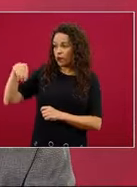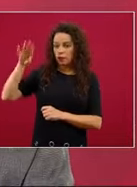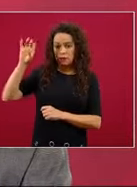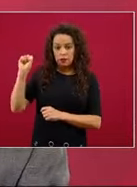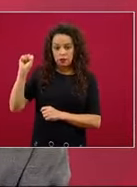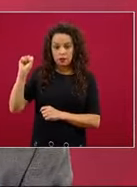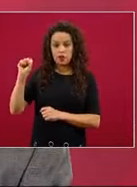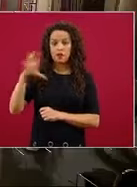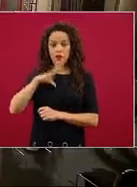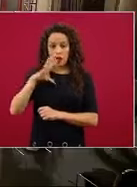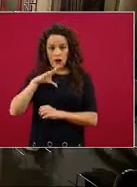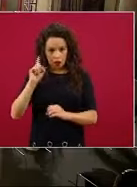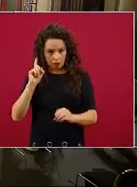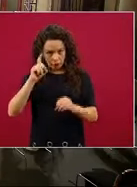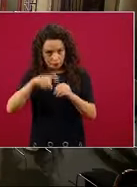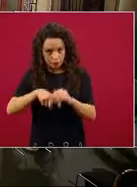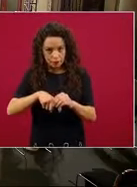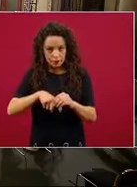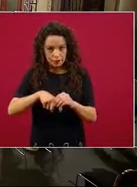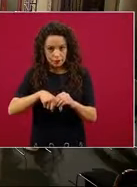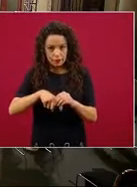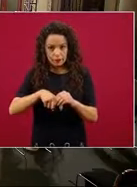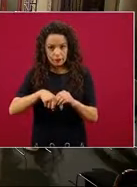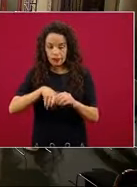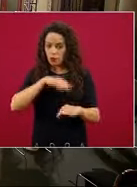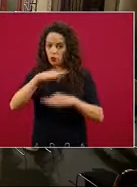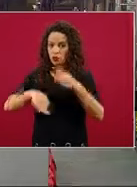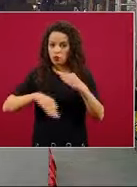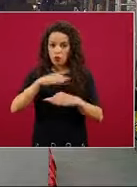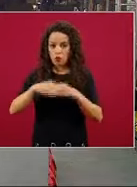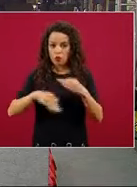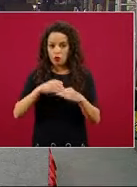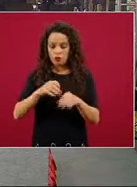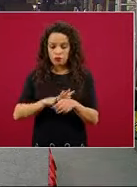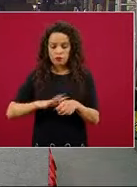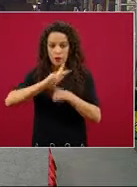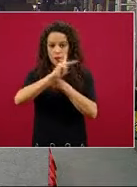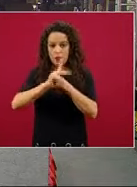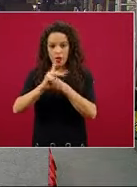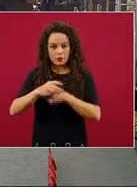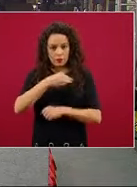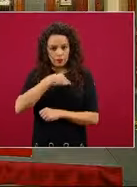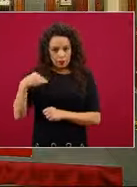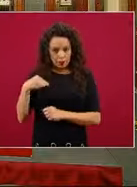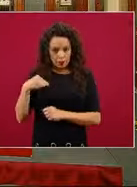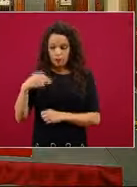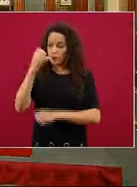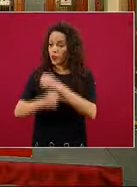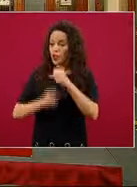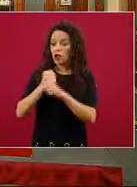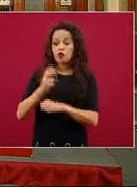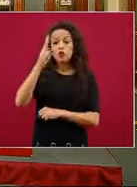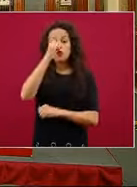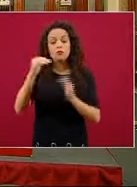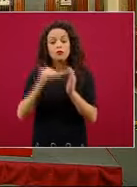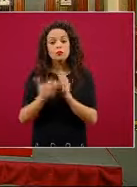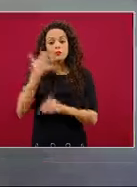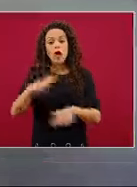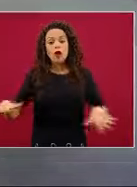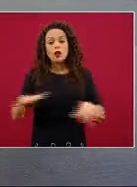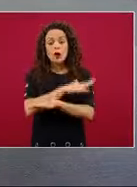estamos adheridos, es vinculante para todos los Estados miembros, en 2005 cambió el Reglamento Sanitario Internacional